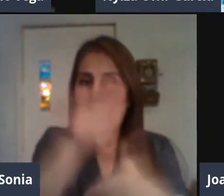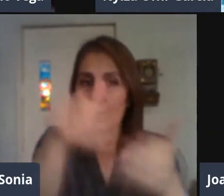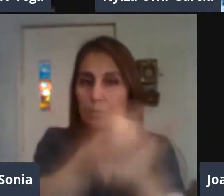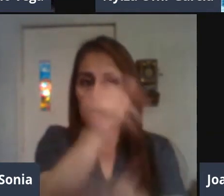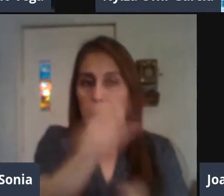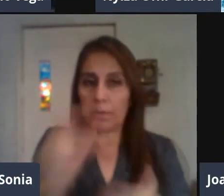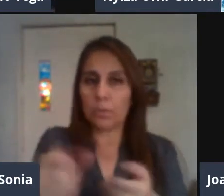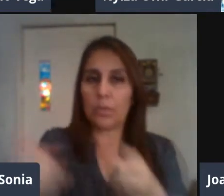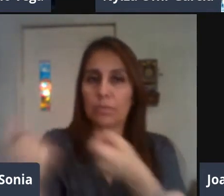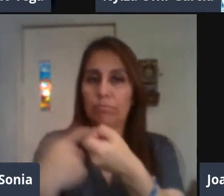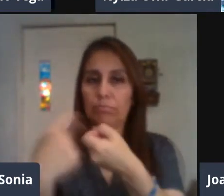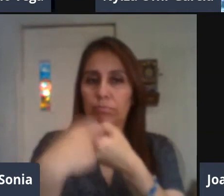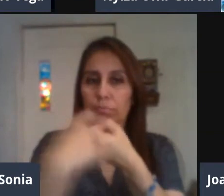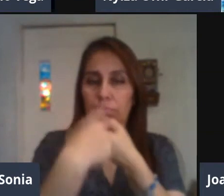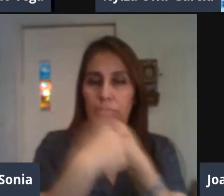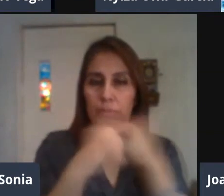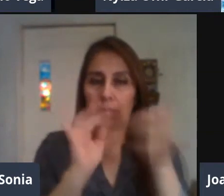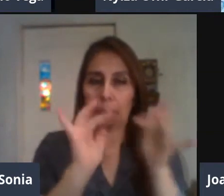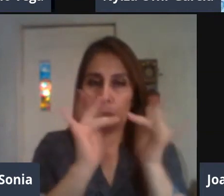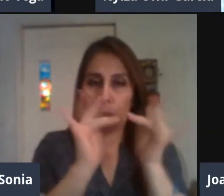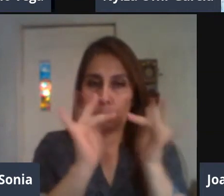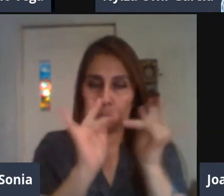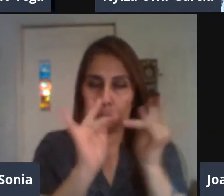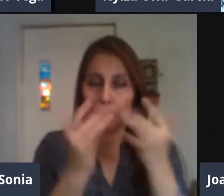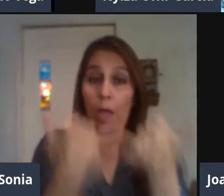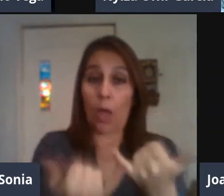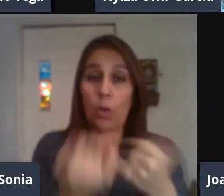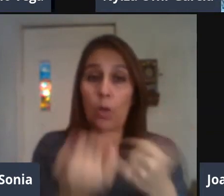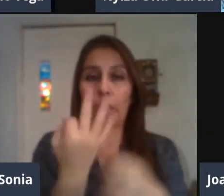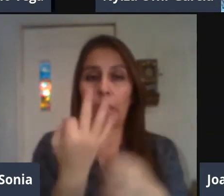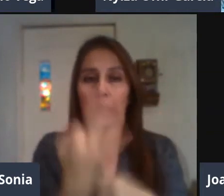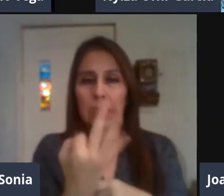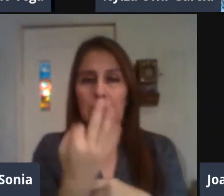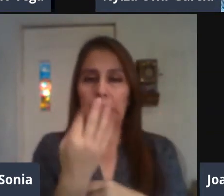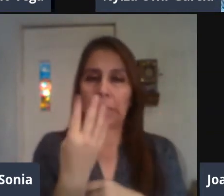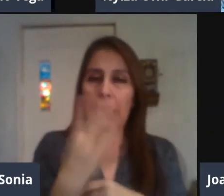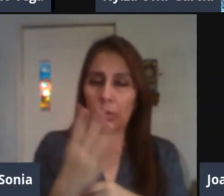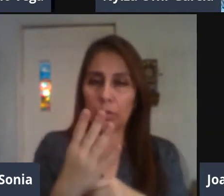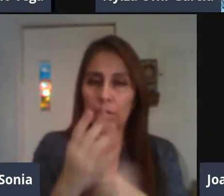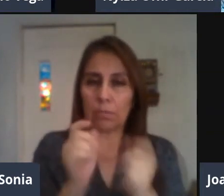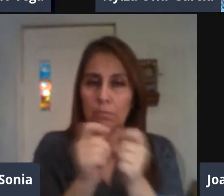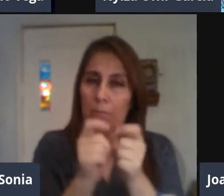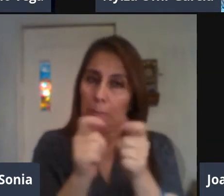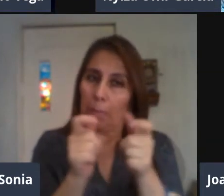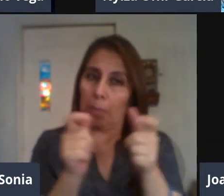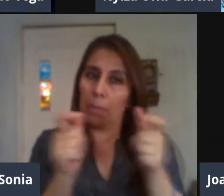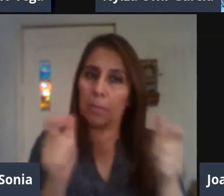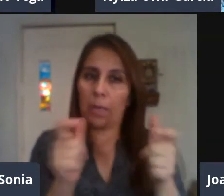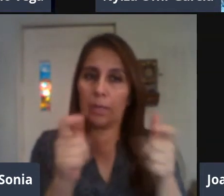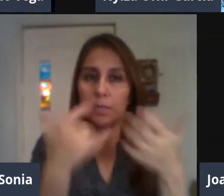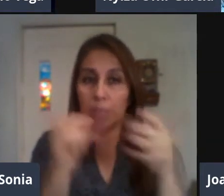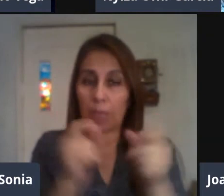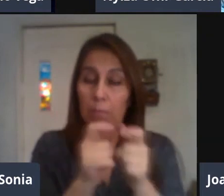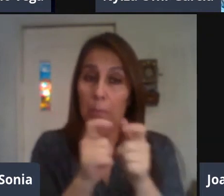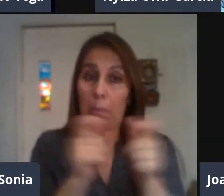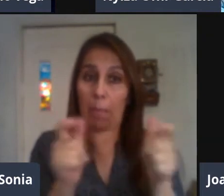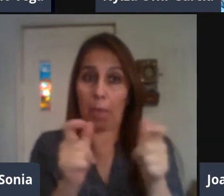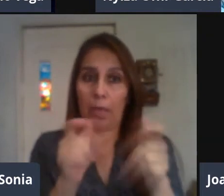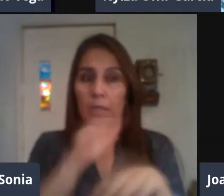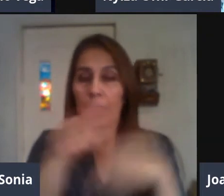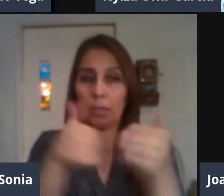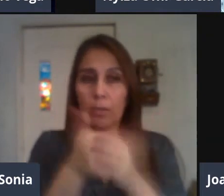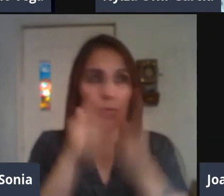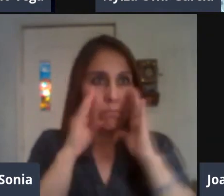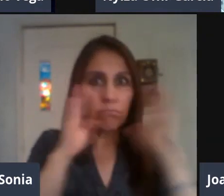por ahora tenemos tres espectadores 14 vamos a darles otros minutos para que podamos dar inicio y que nadie se pierda los